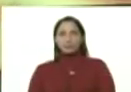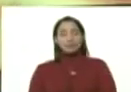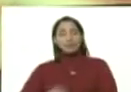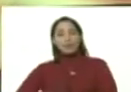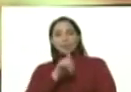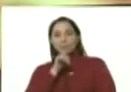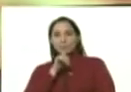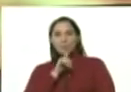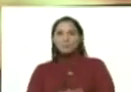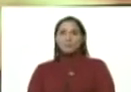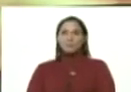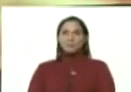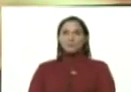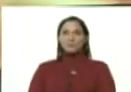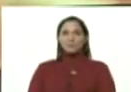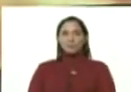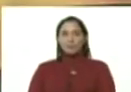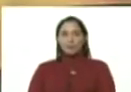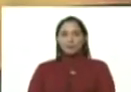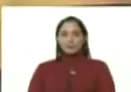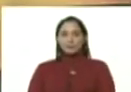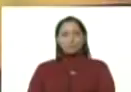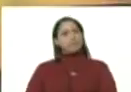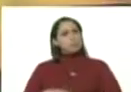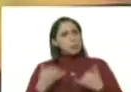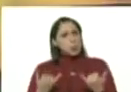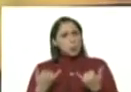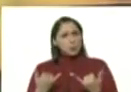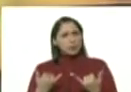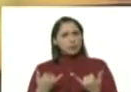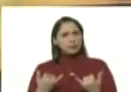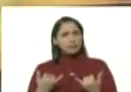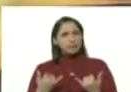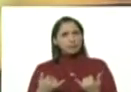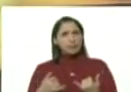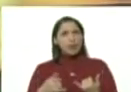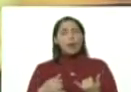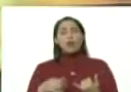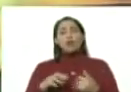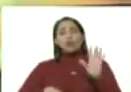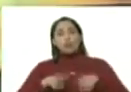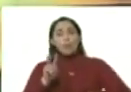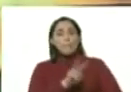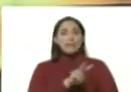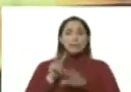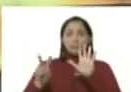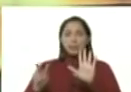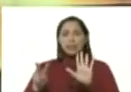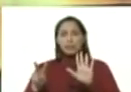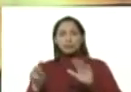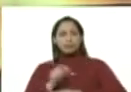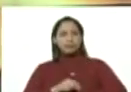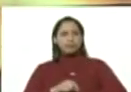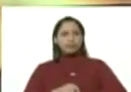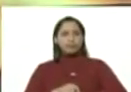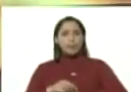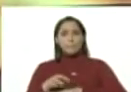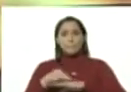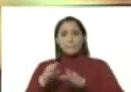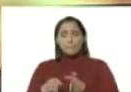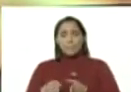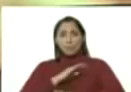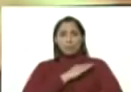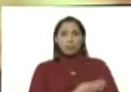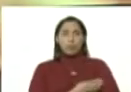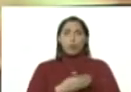Estamos de vuelta con mucho más de la emisión meridiana de la noticia. A esta hora exactamente 12:27 minutos. Vámonos a la Casa Amarilla. El ministro del Poder Popular para Relaciones